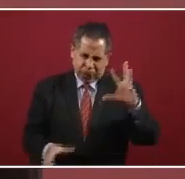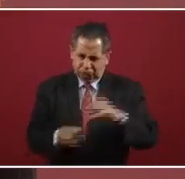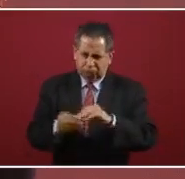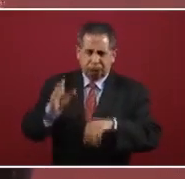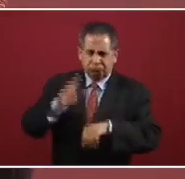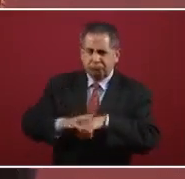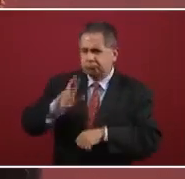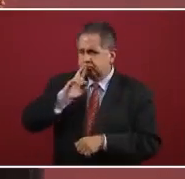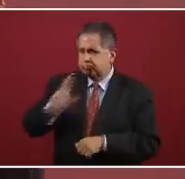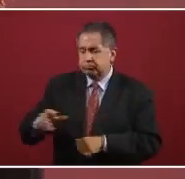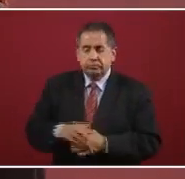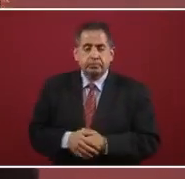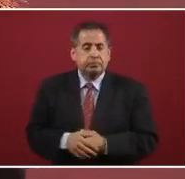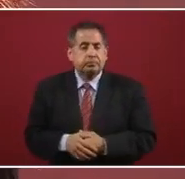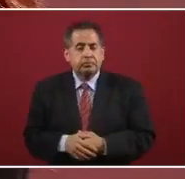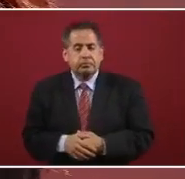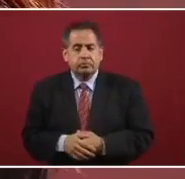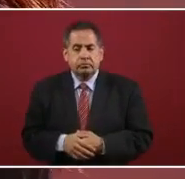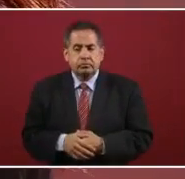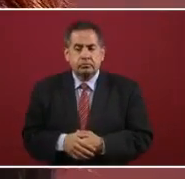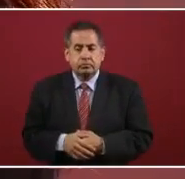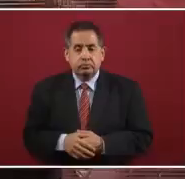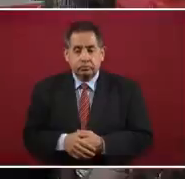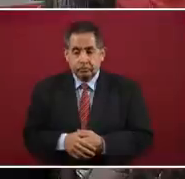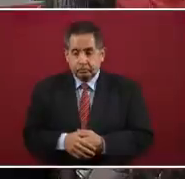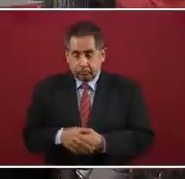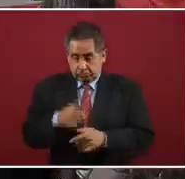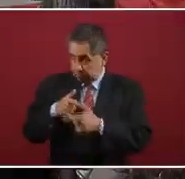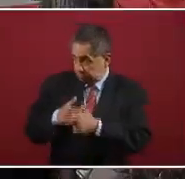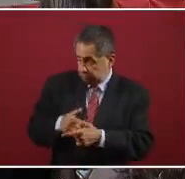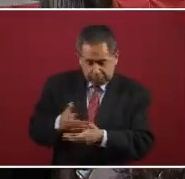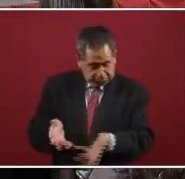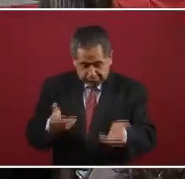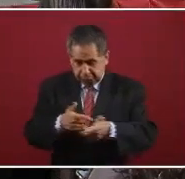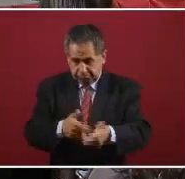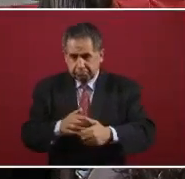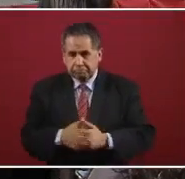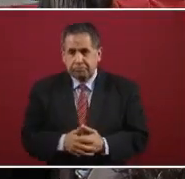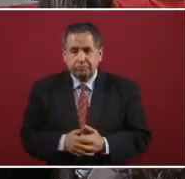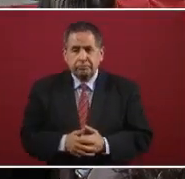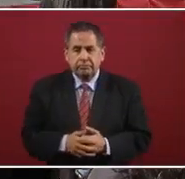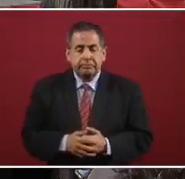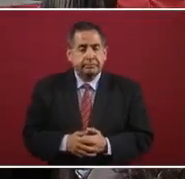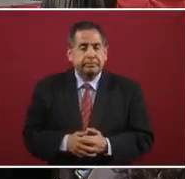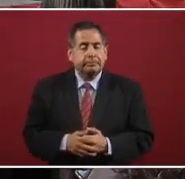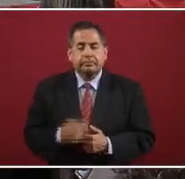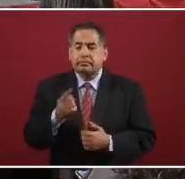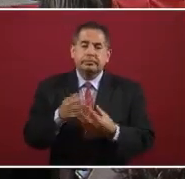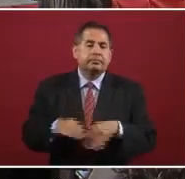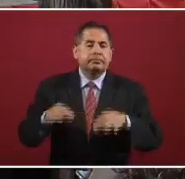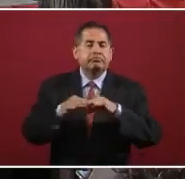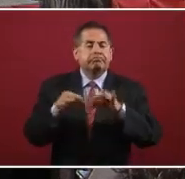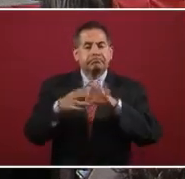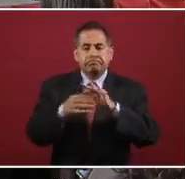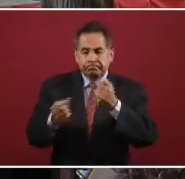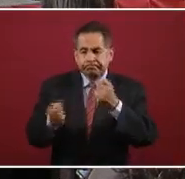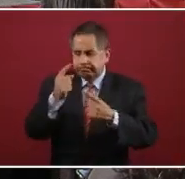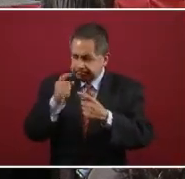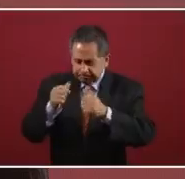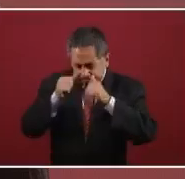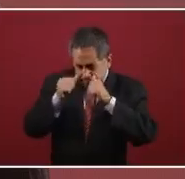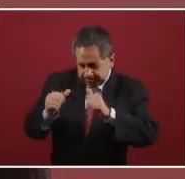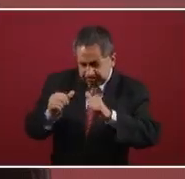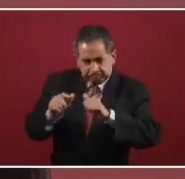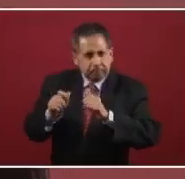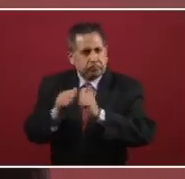mayor. Tenemos casos muy… ¿Me voy a seguir? ¿Me sigo? Tenemos casos muy importantes que requieren